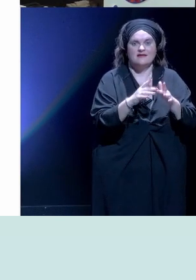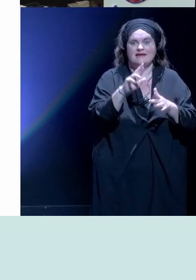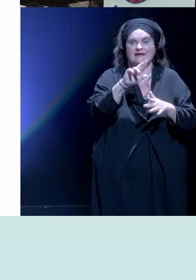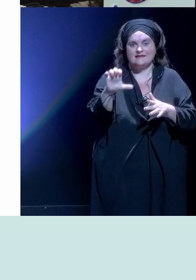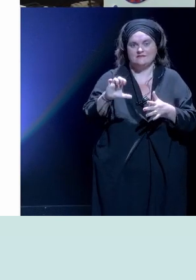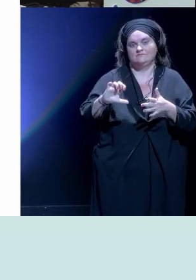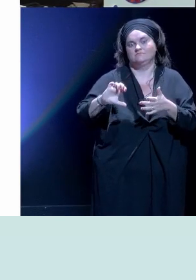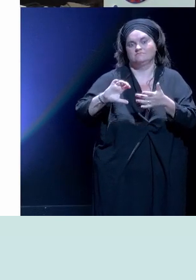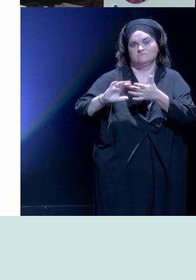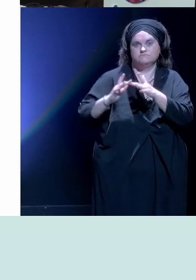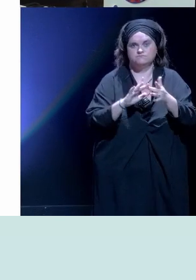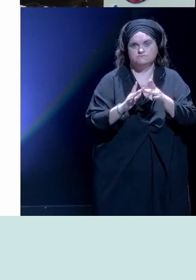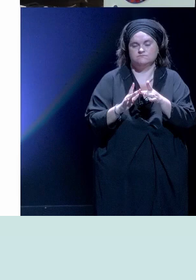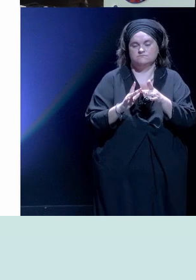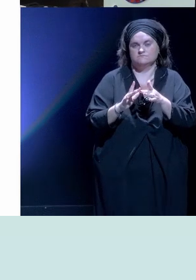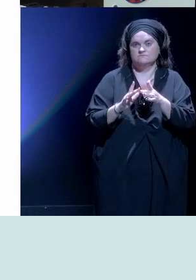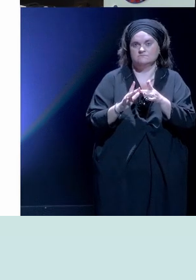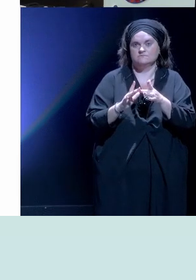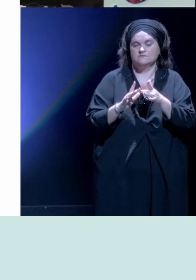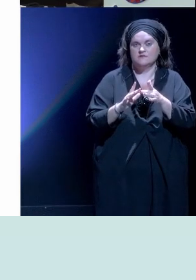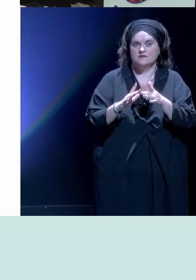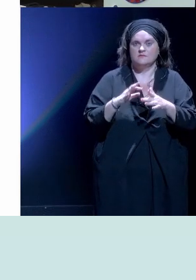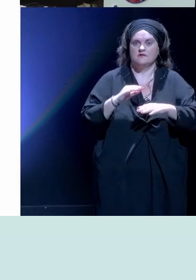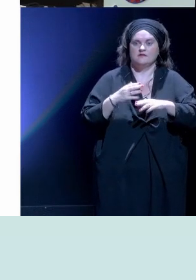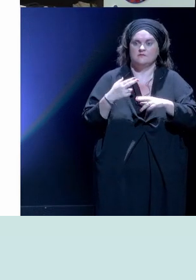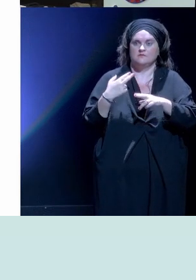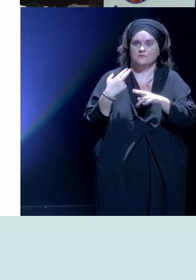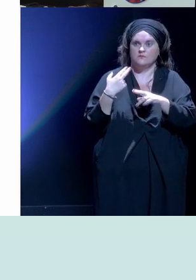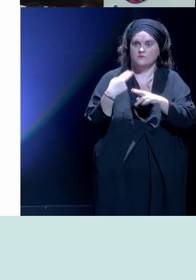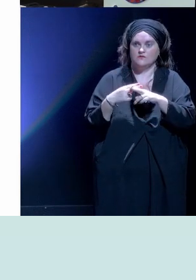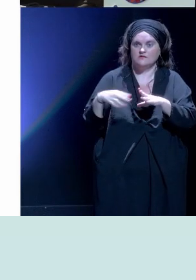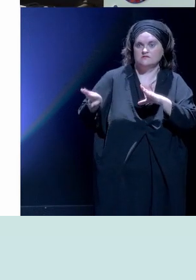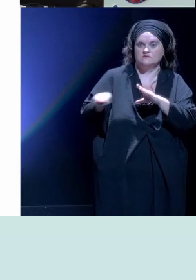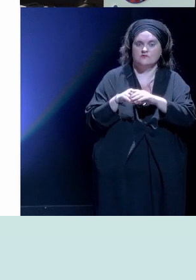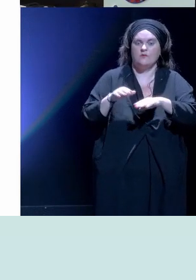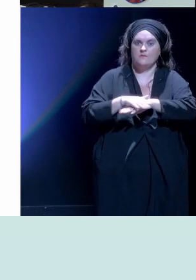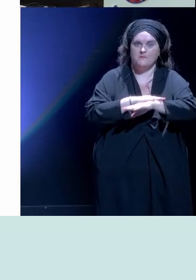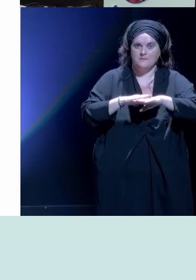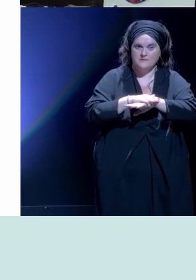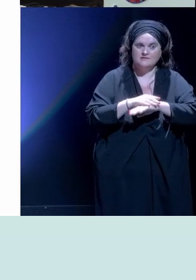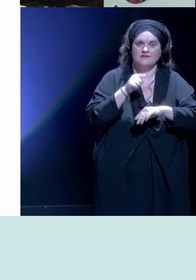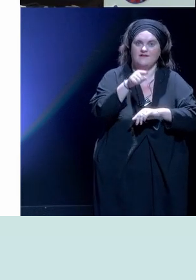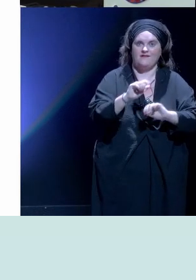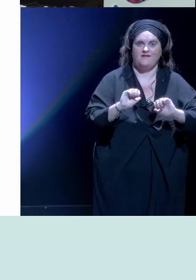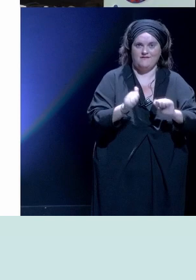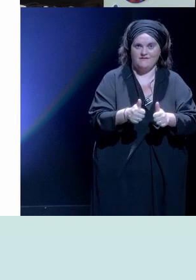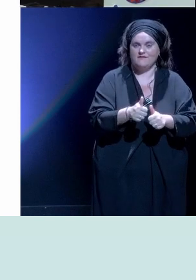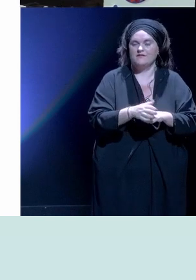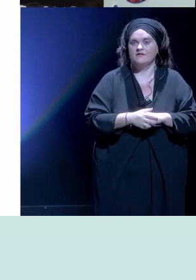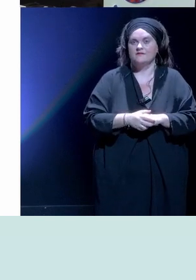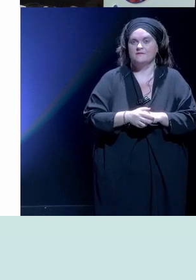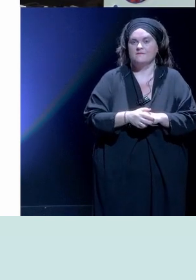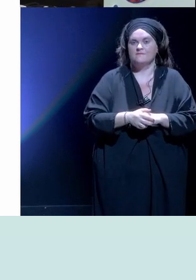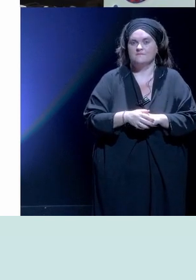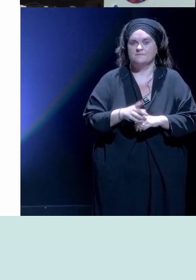sociales para que constituyan la base de las políticas de inclusión y también como un